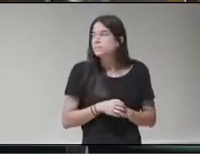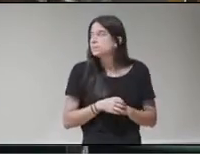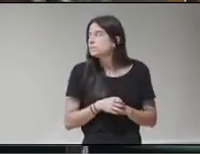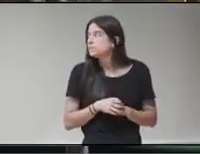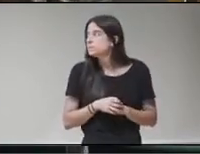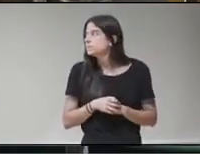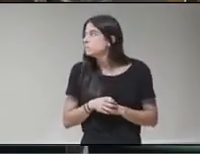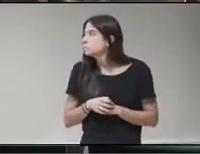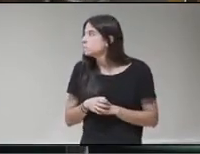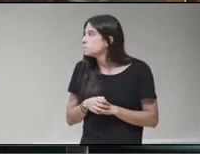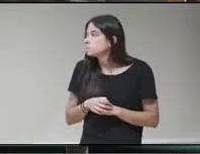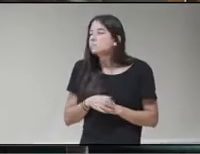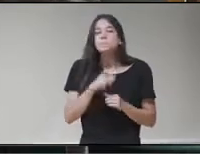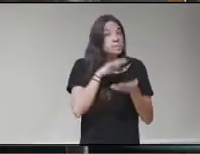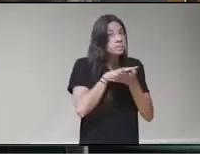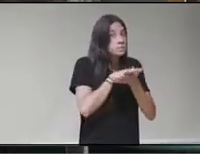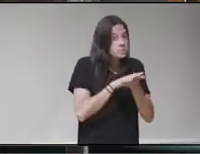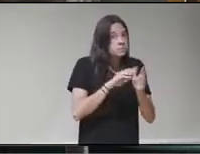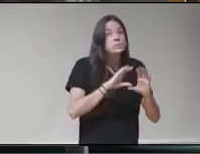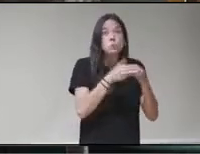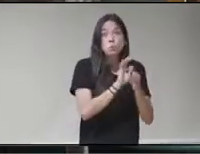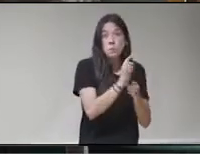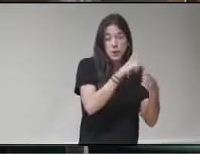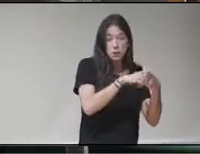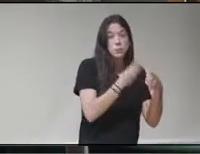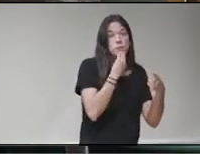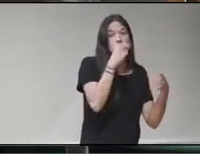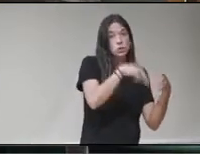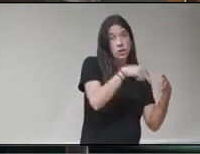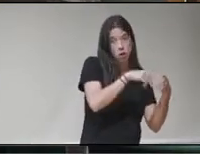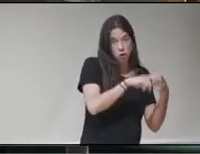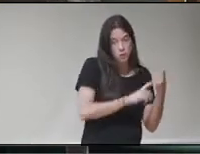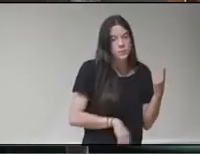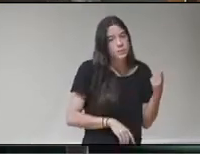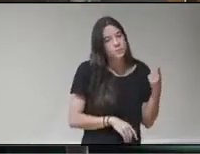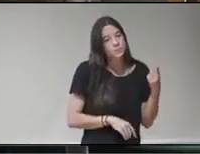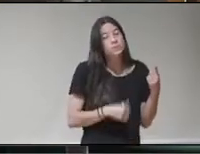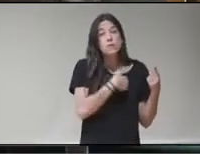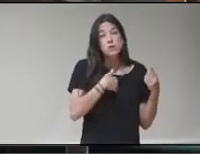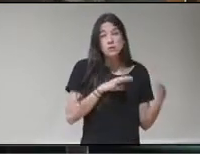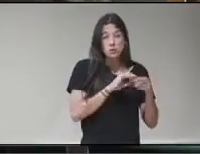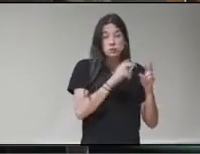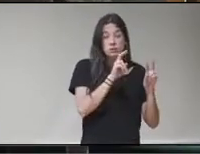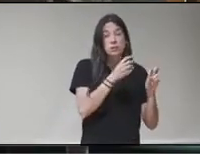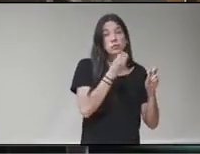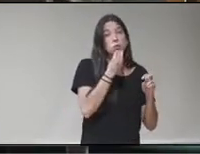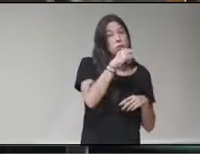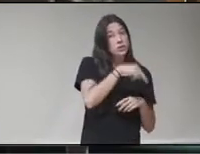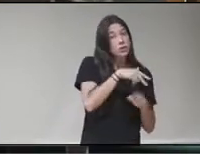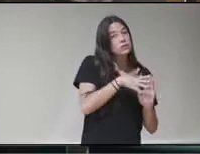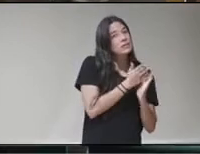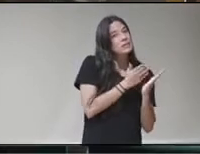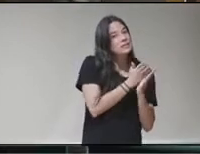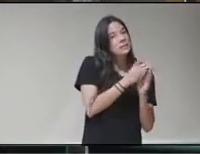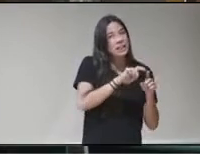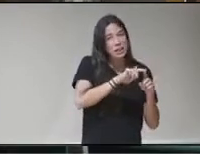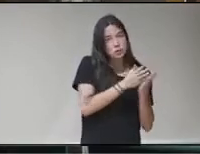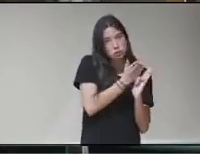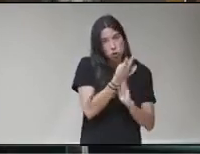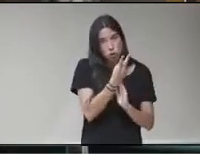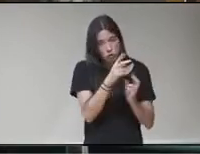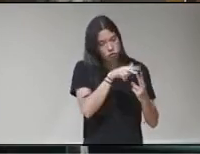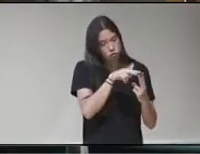Pasemos a hablar del primer grupo. Las funciones relacionadas con la nutrición son de dos tipos. En primer